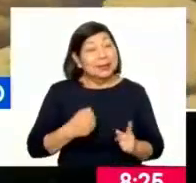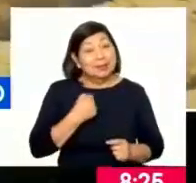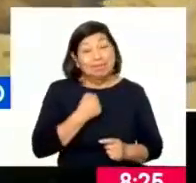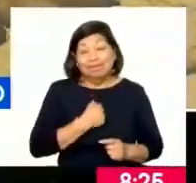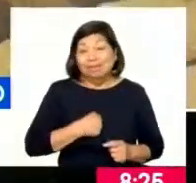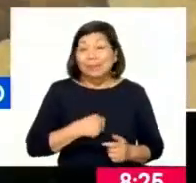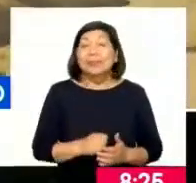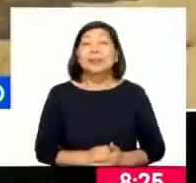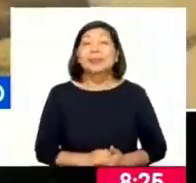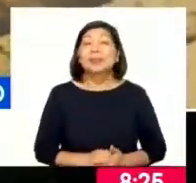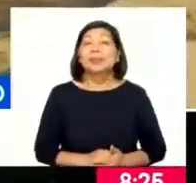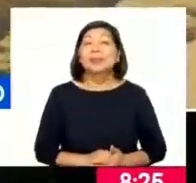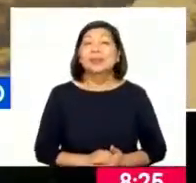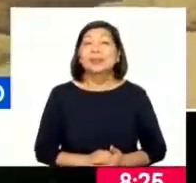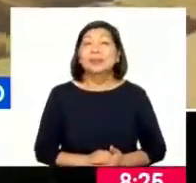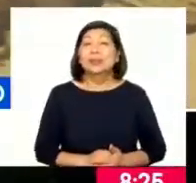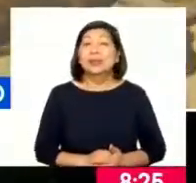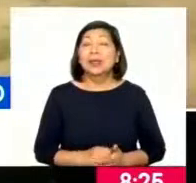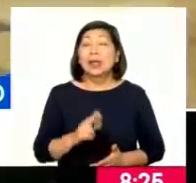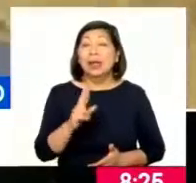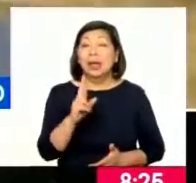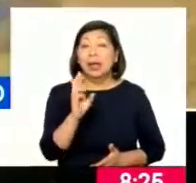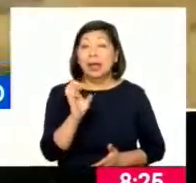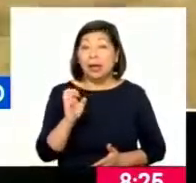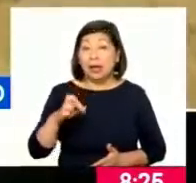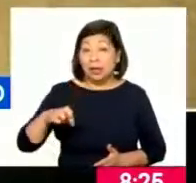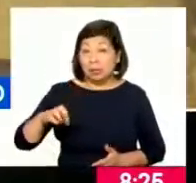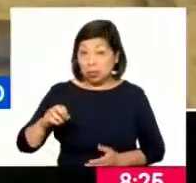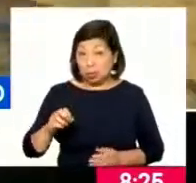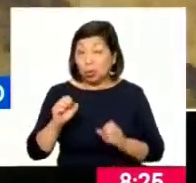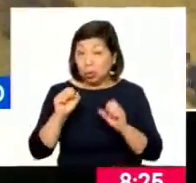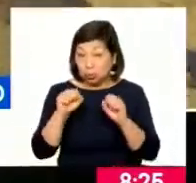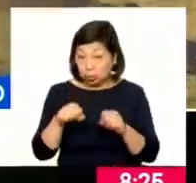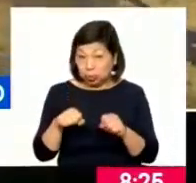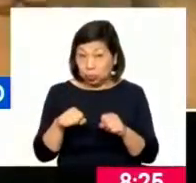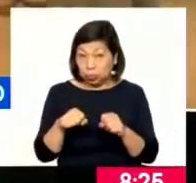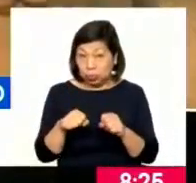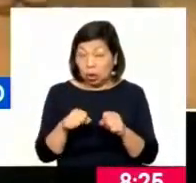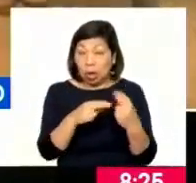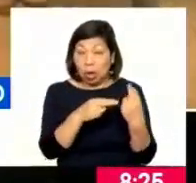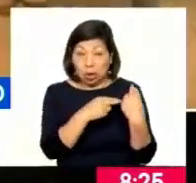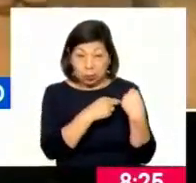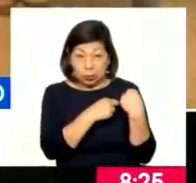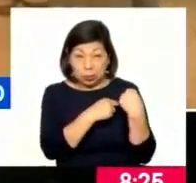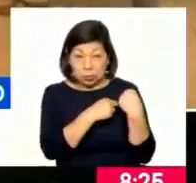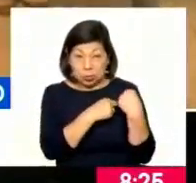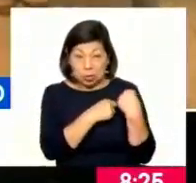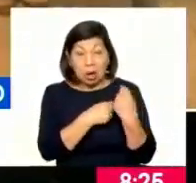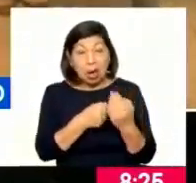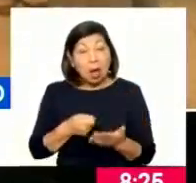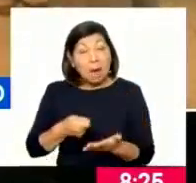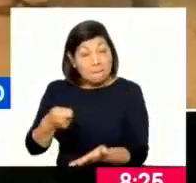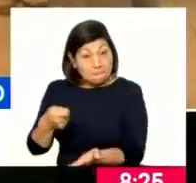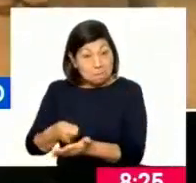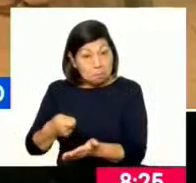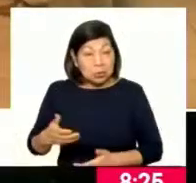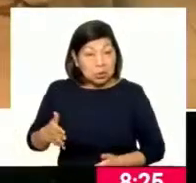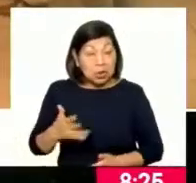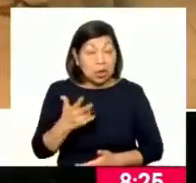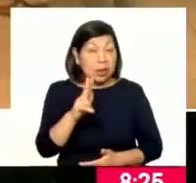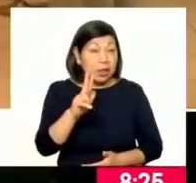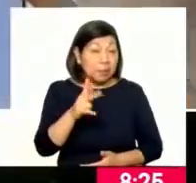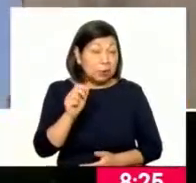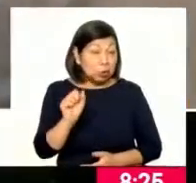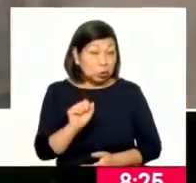lamentable. Ya para terminar, ¿la empresa Repsol está cumpliendo con los compromisos con las familias afectadas? Se habló